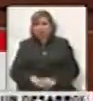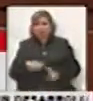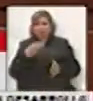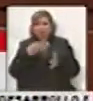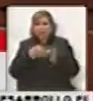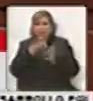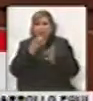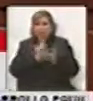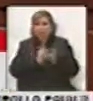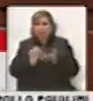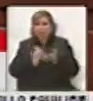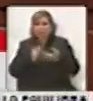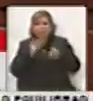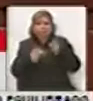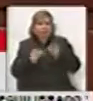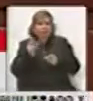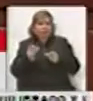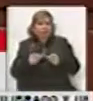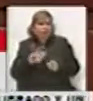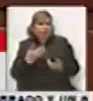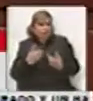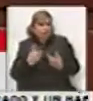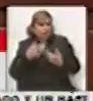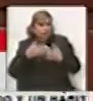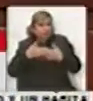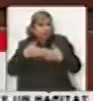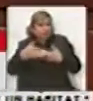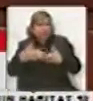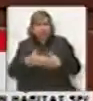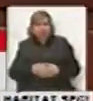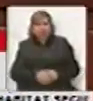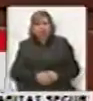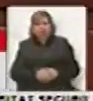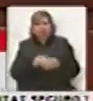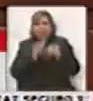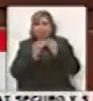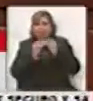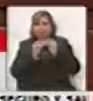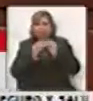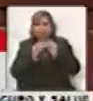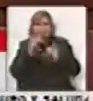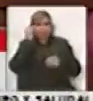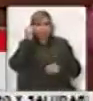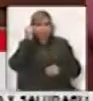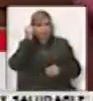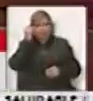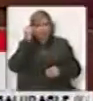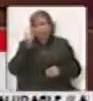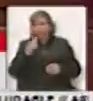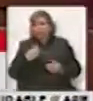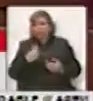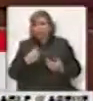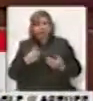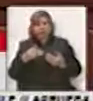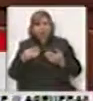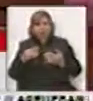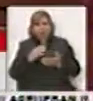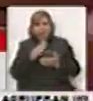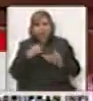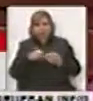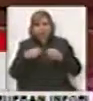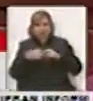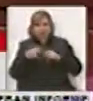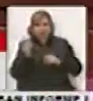una estrategia de la gente que ha buscado salir adelante resolviendo y entendiendo que los grandes problemas no